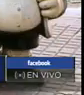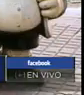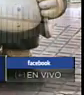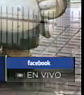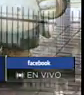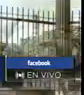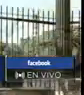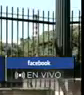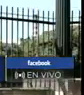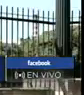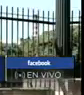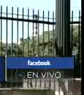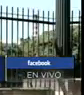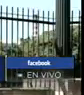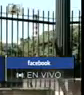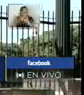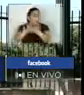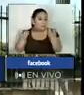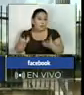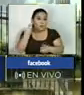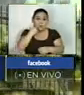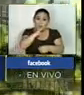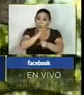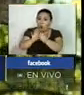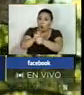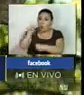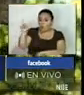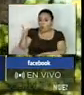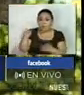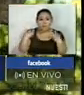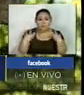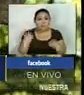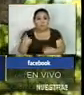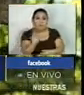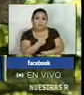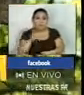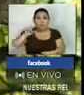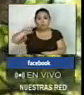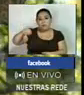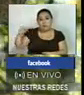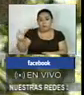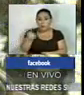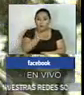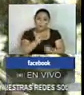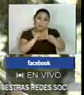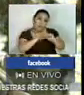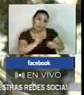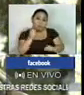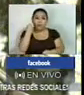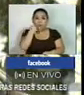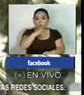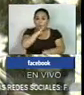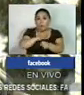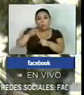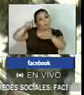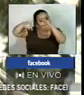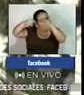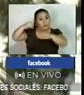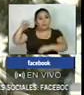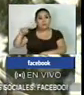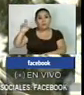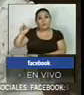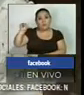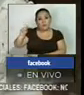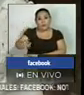continente que se volvió un epicentro de este virus y que dejó miles de infectados y fallecidos. Con imágenes de Juan Castellano,